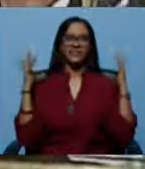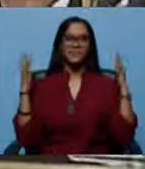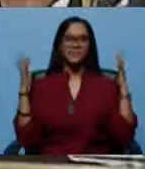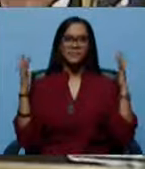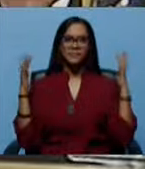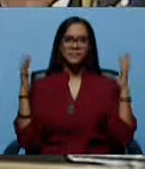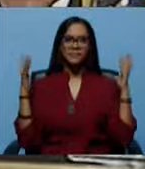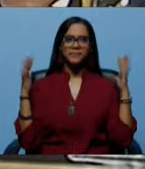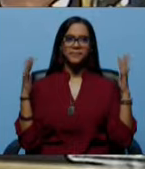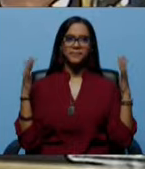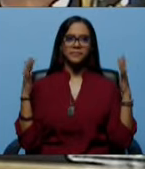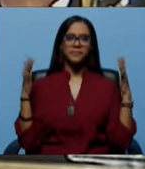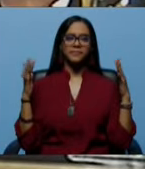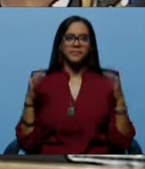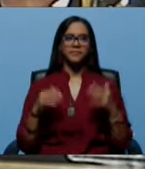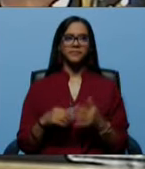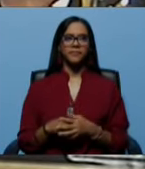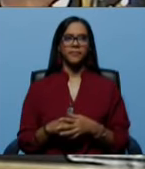Carlos Coa,